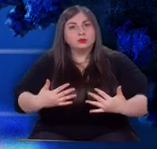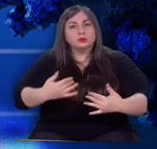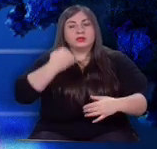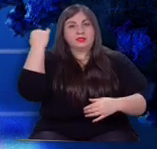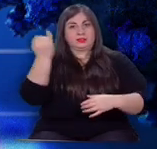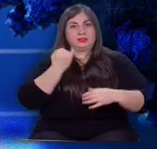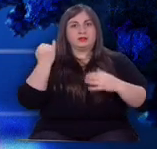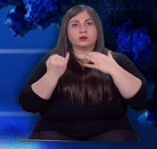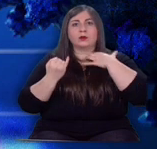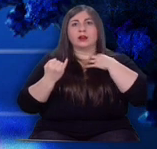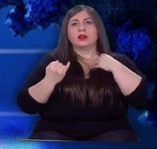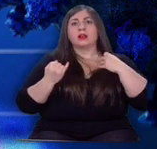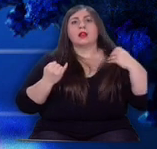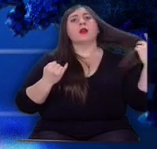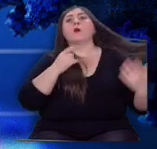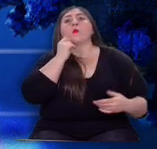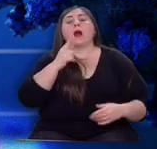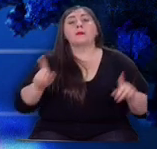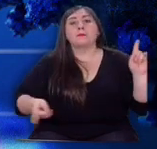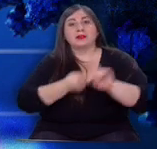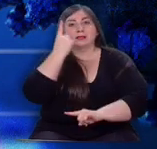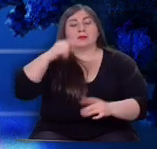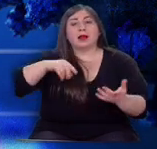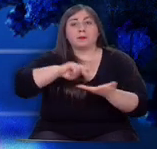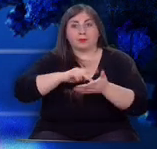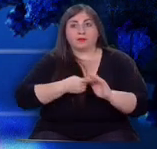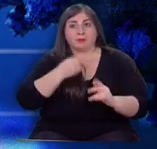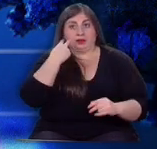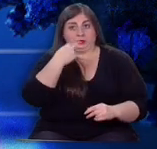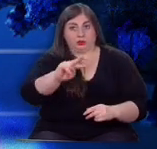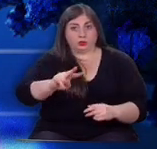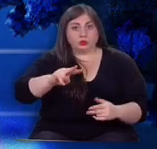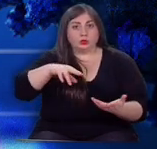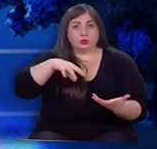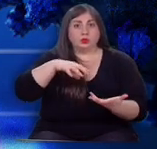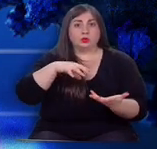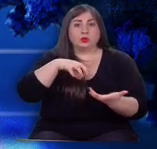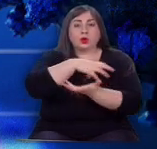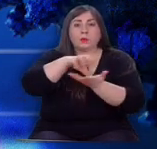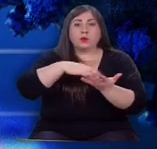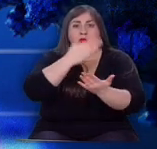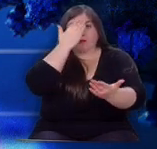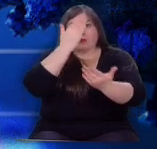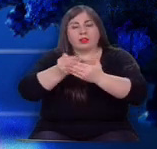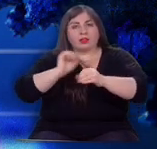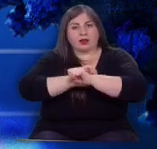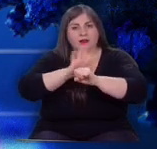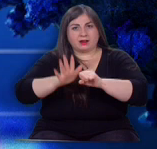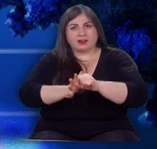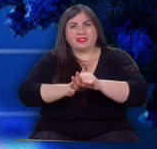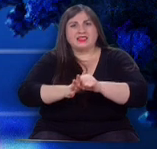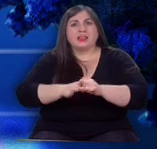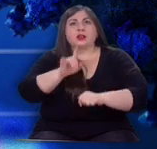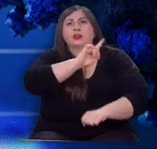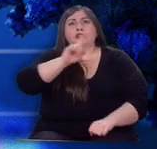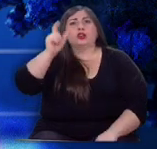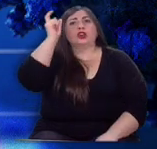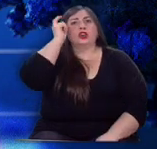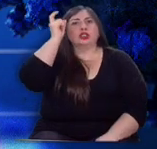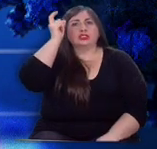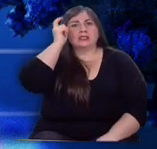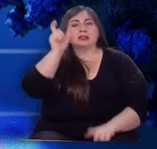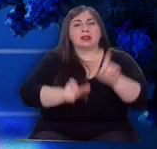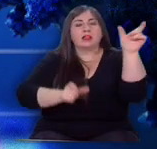particulares. ¿Cuál ha sido el principal problema de su comuna frente al coronavirus? Disparado aparece ahí la inconsciencia de